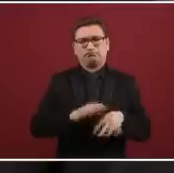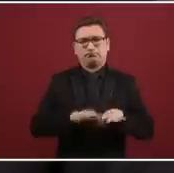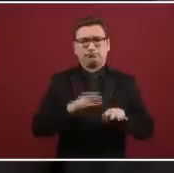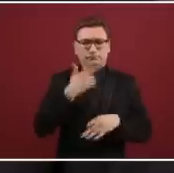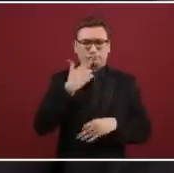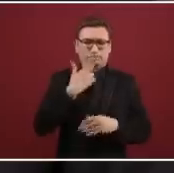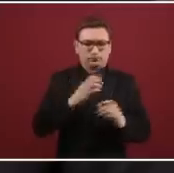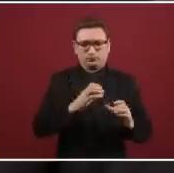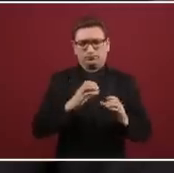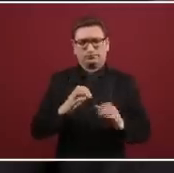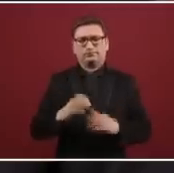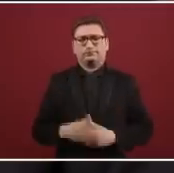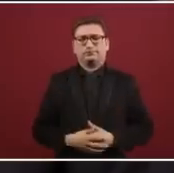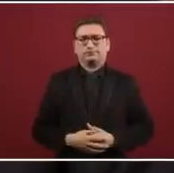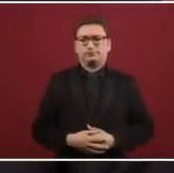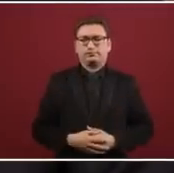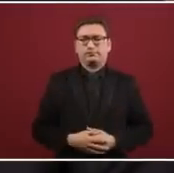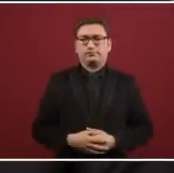Que